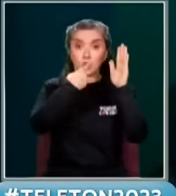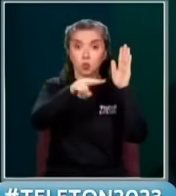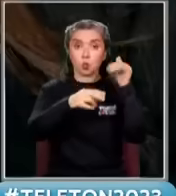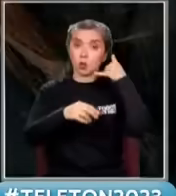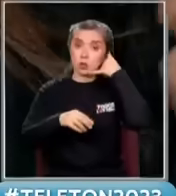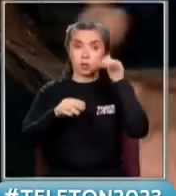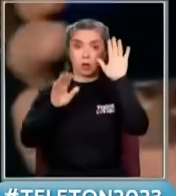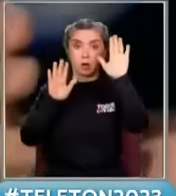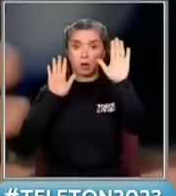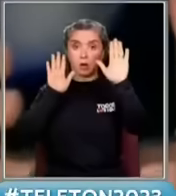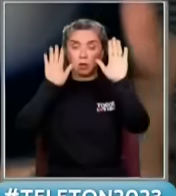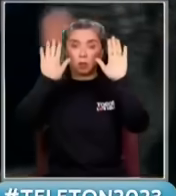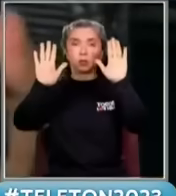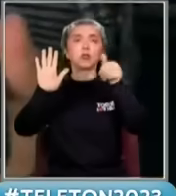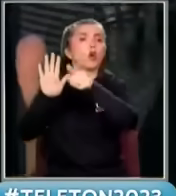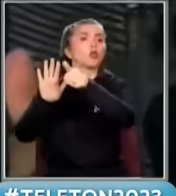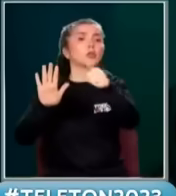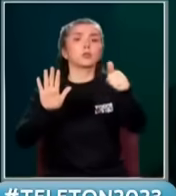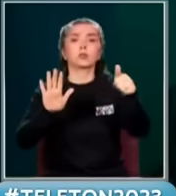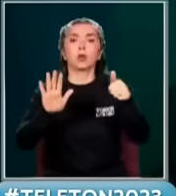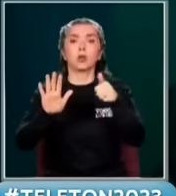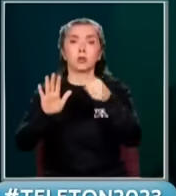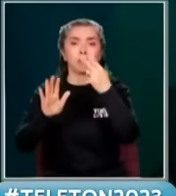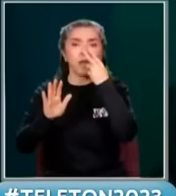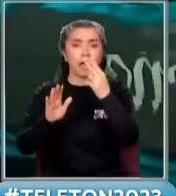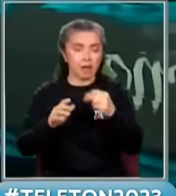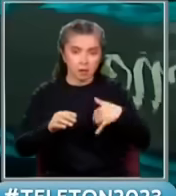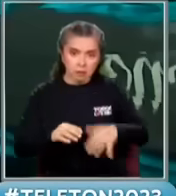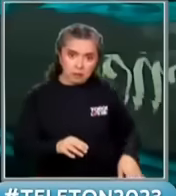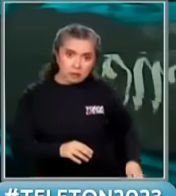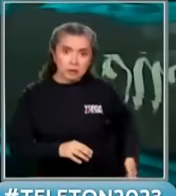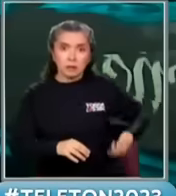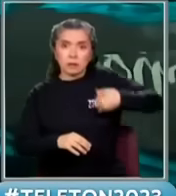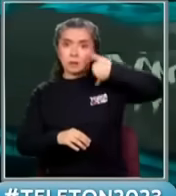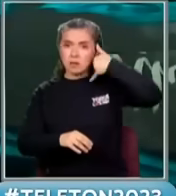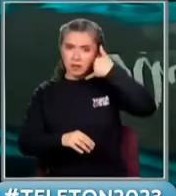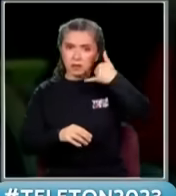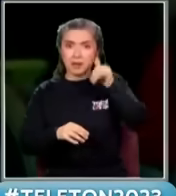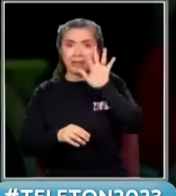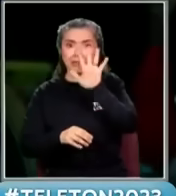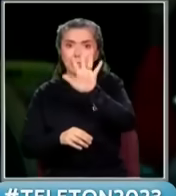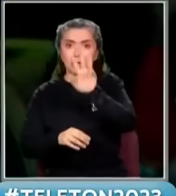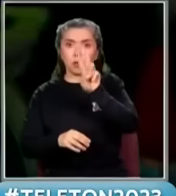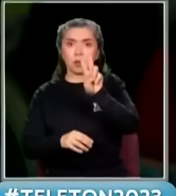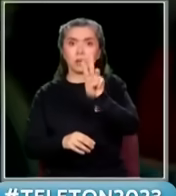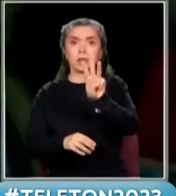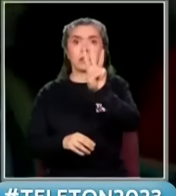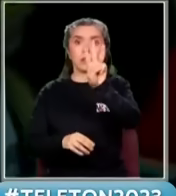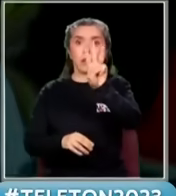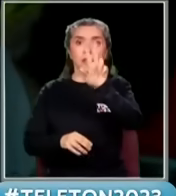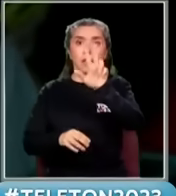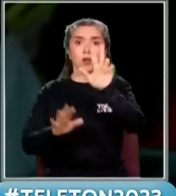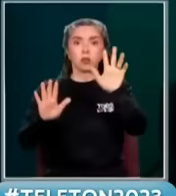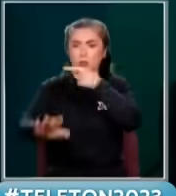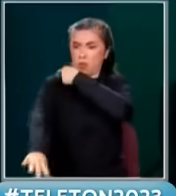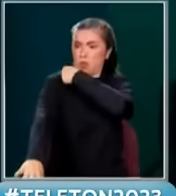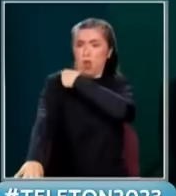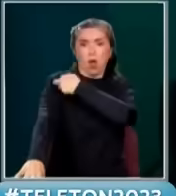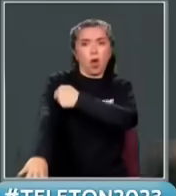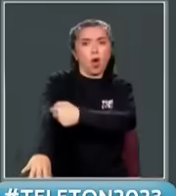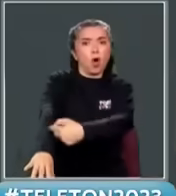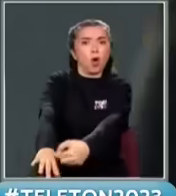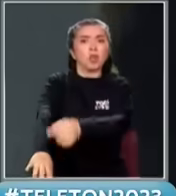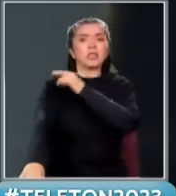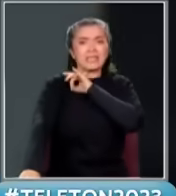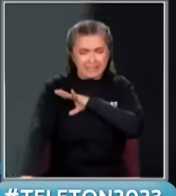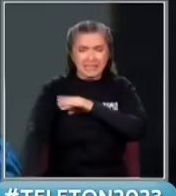que todos saquen su celular acá en Teatro Teletón y vean si son las 5:38 minutos. En todo Chile, quiero que revisen y saquen